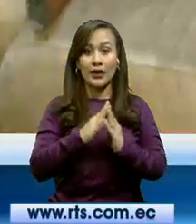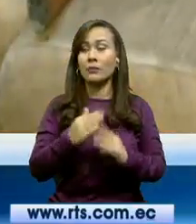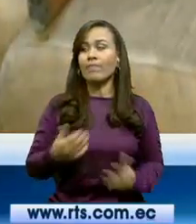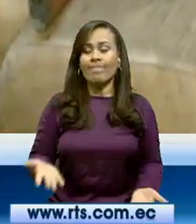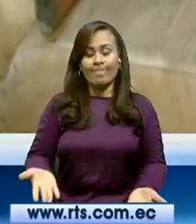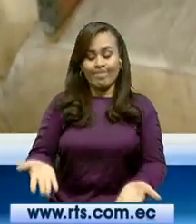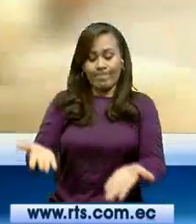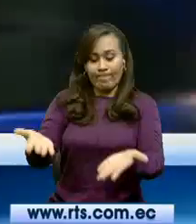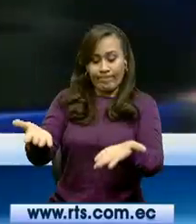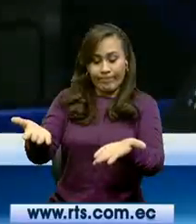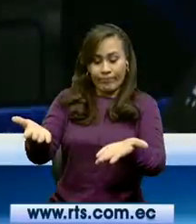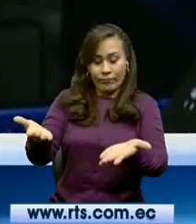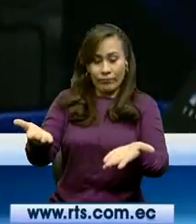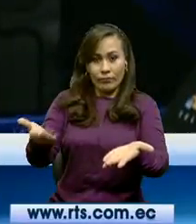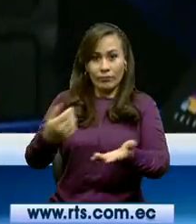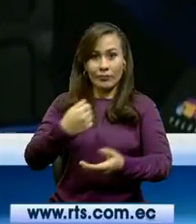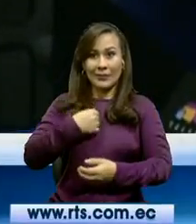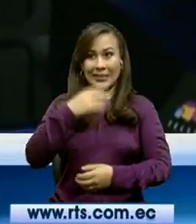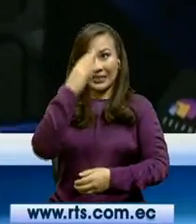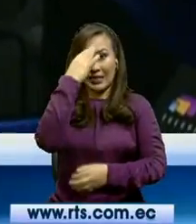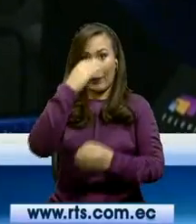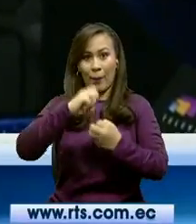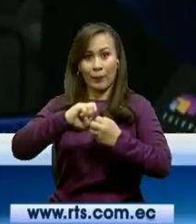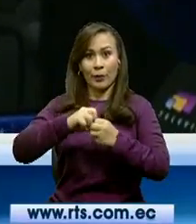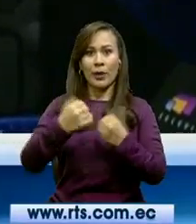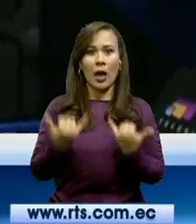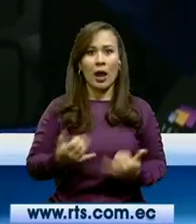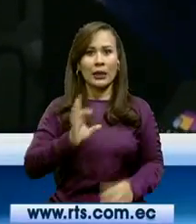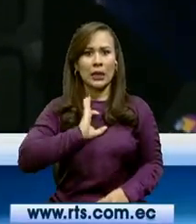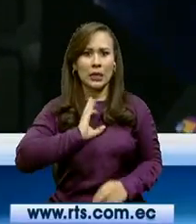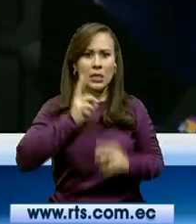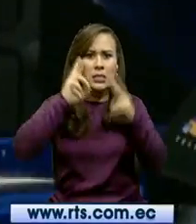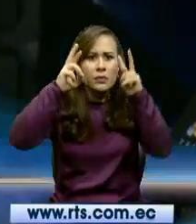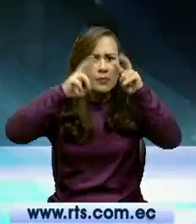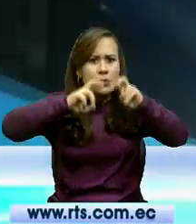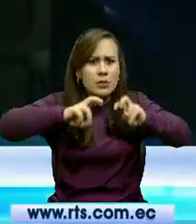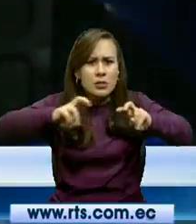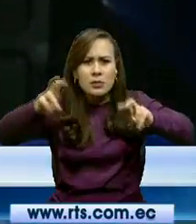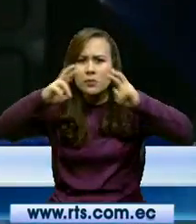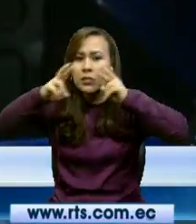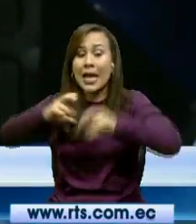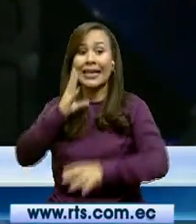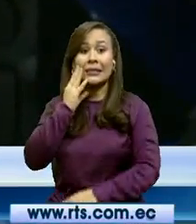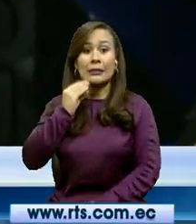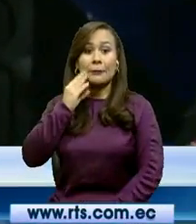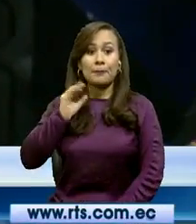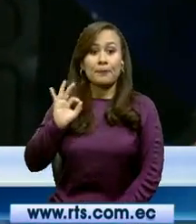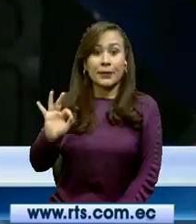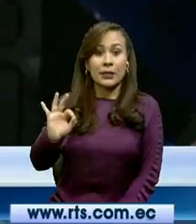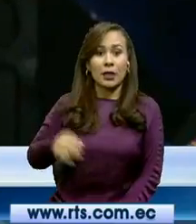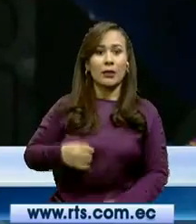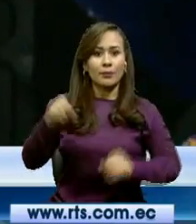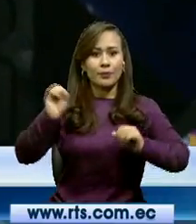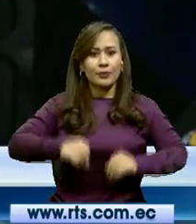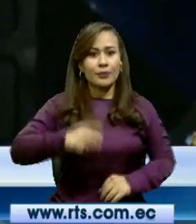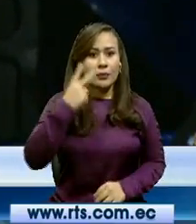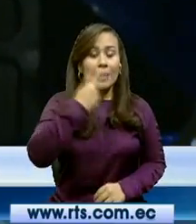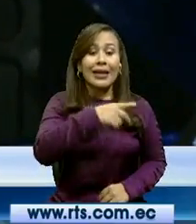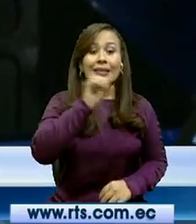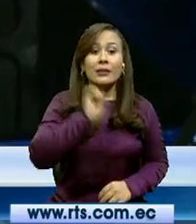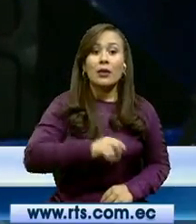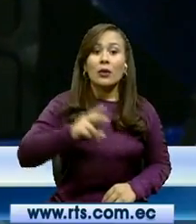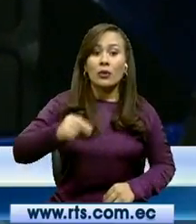entregar el armamento. Bajo las técnicas de investigación y bajo el sistema especializado integral, se determinará si fueron